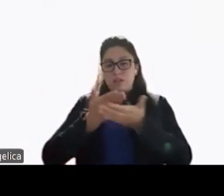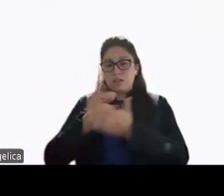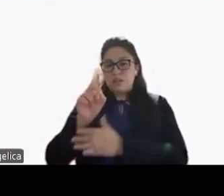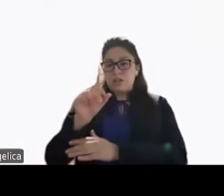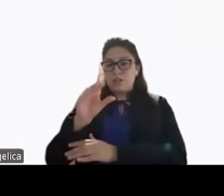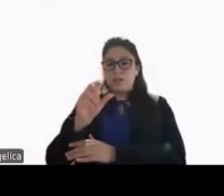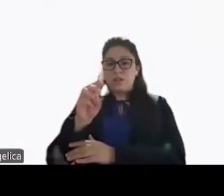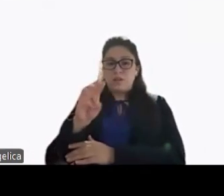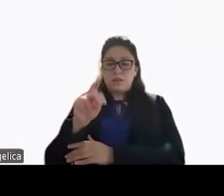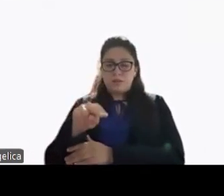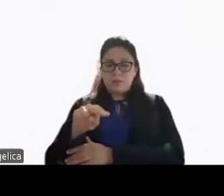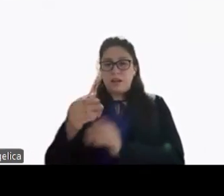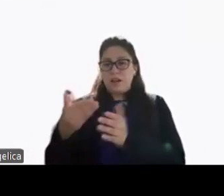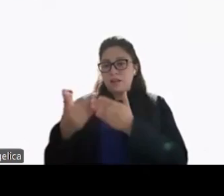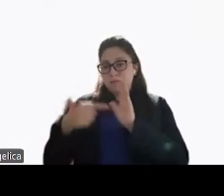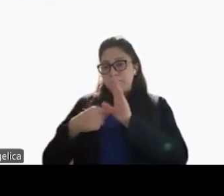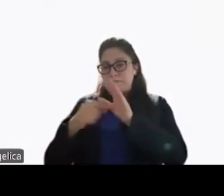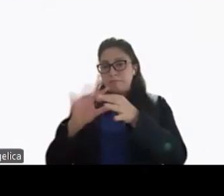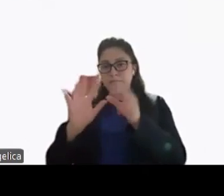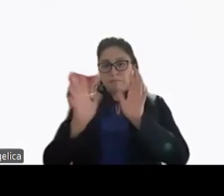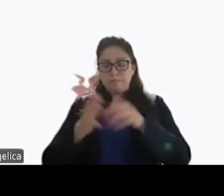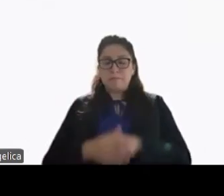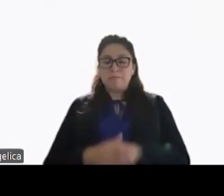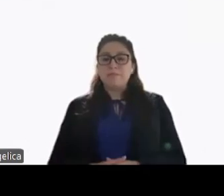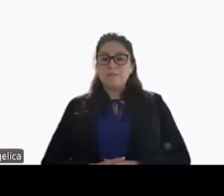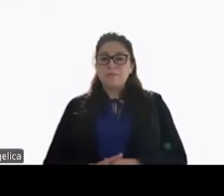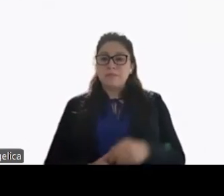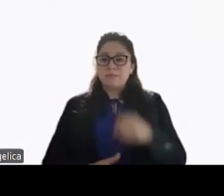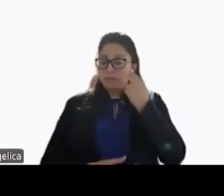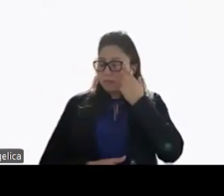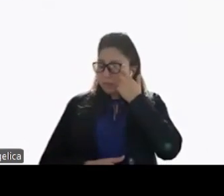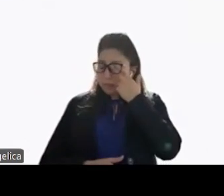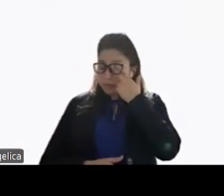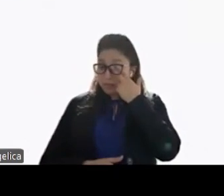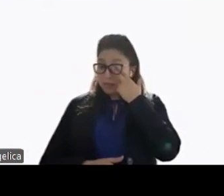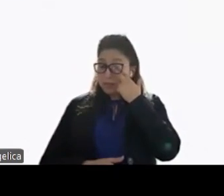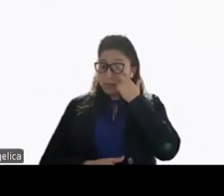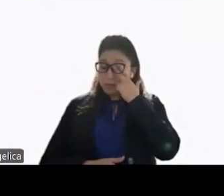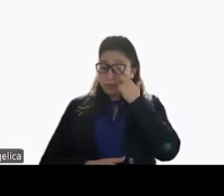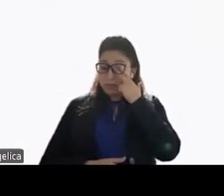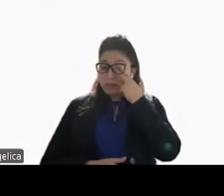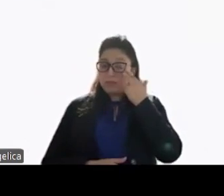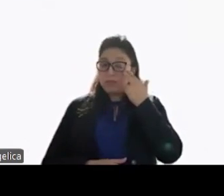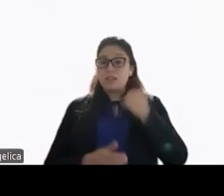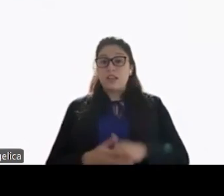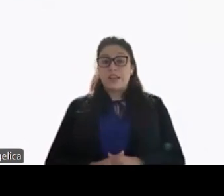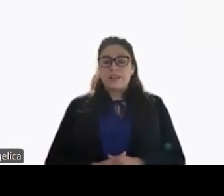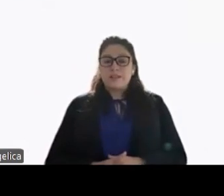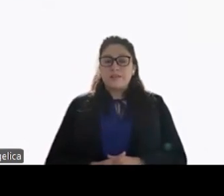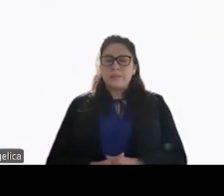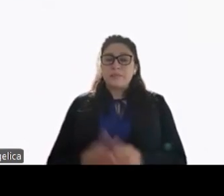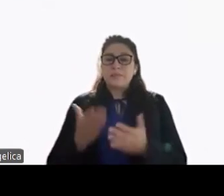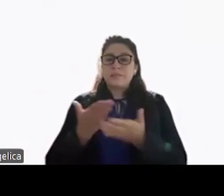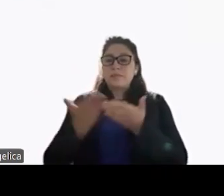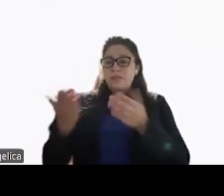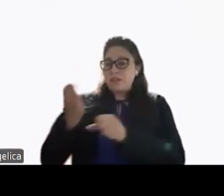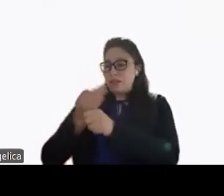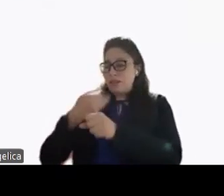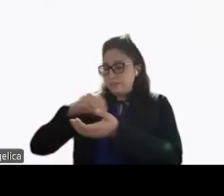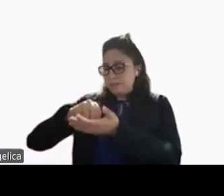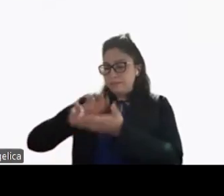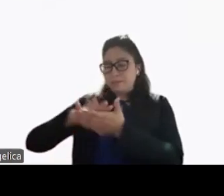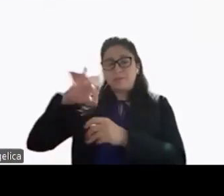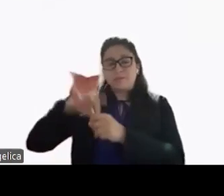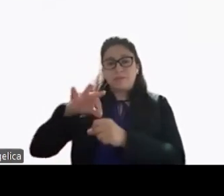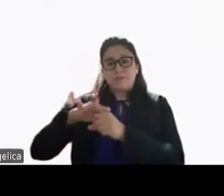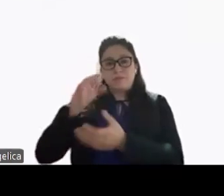de dictamen presentada. Si es tan gentil, diputado Mirón. Con todo gusto, diputado, se procede a votar en lo general y en lo particular